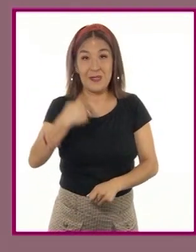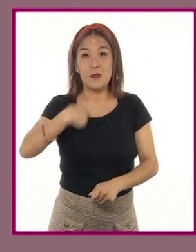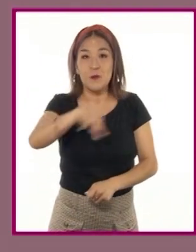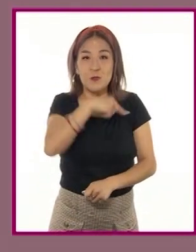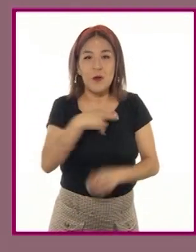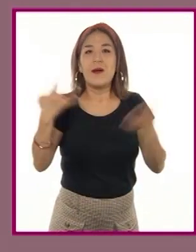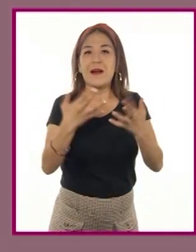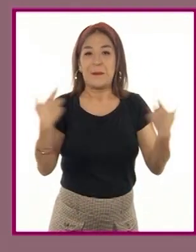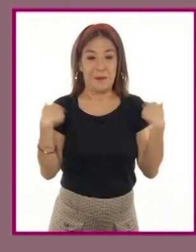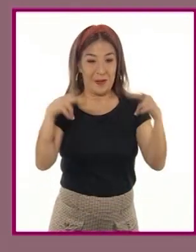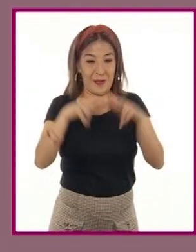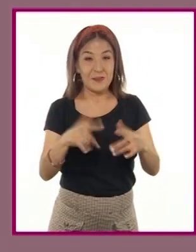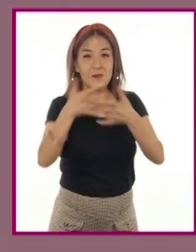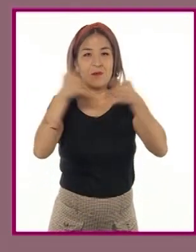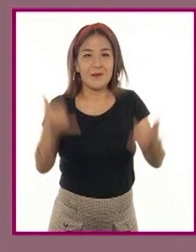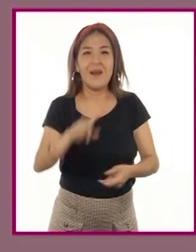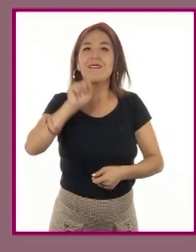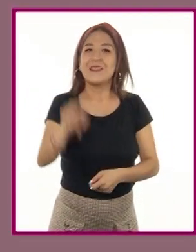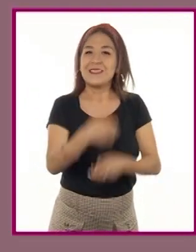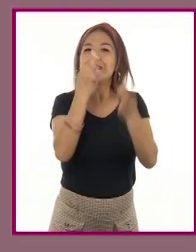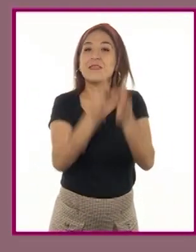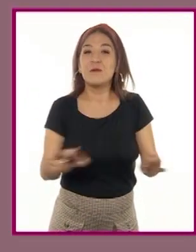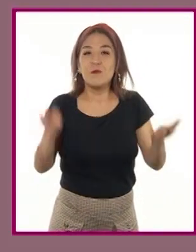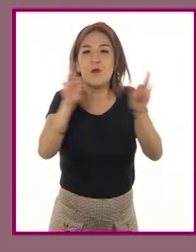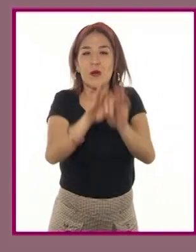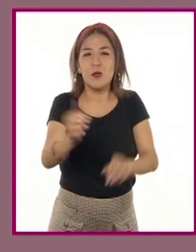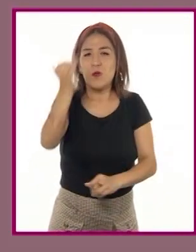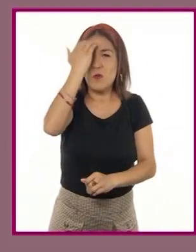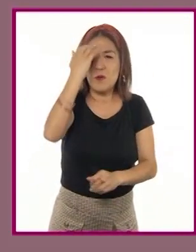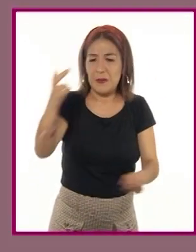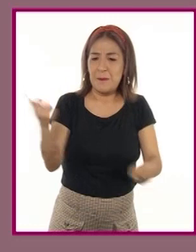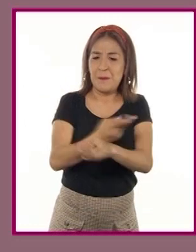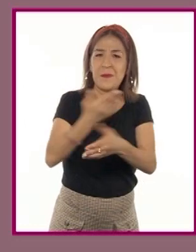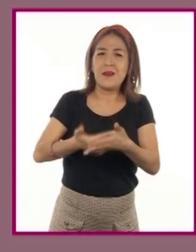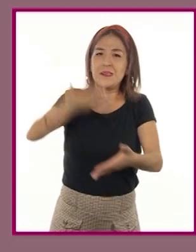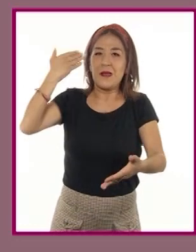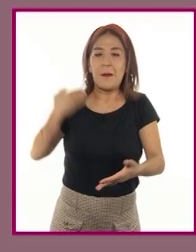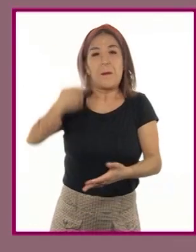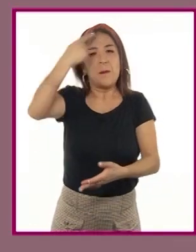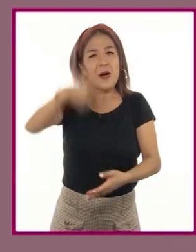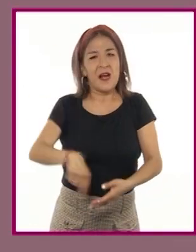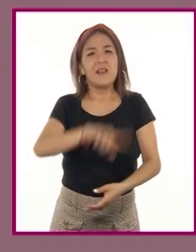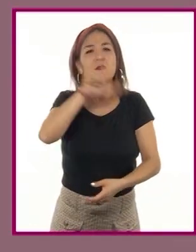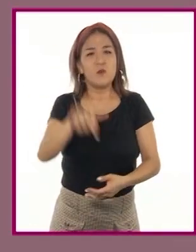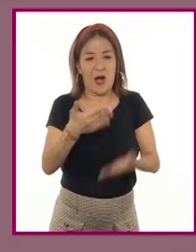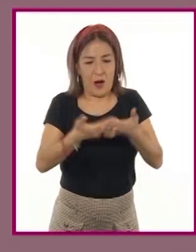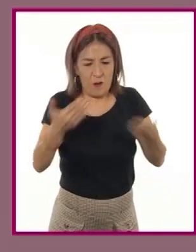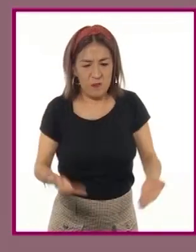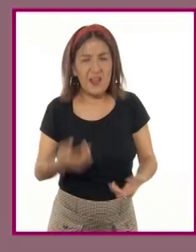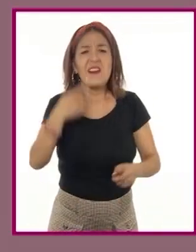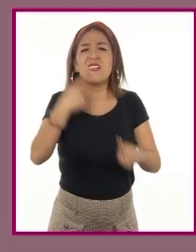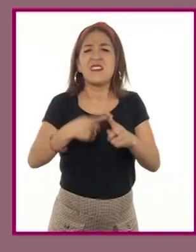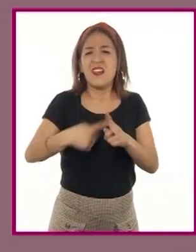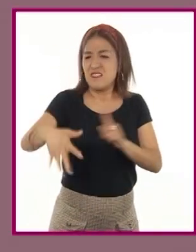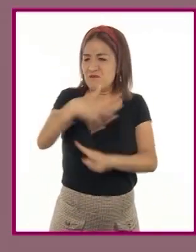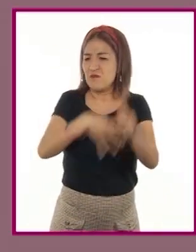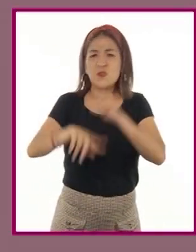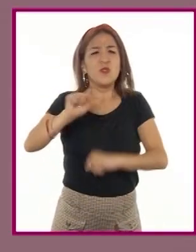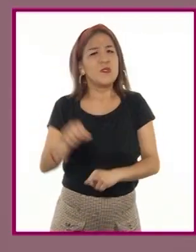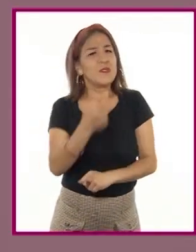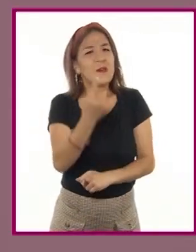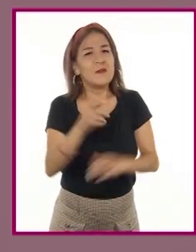de historia, es de fundamental importancia conocer el pasado para poder entender quiénes somos actualmente como comunidad